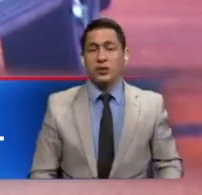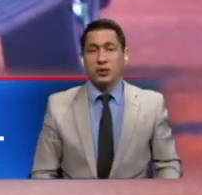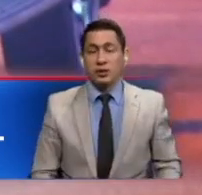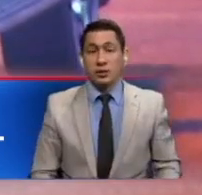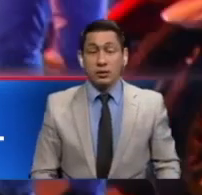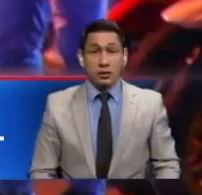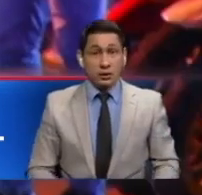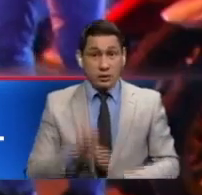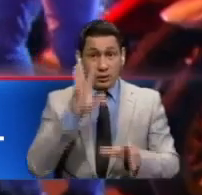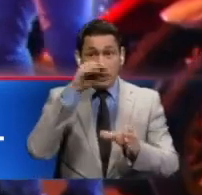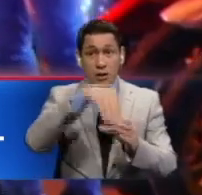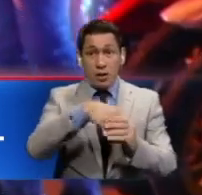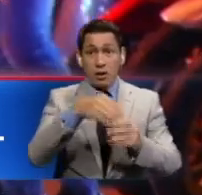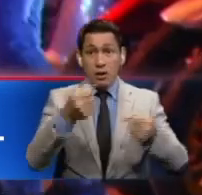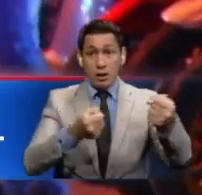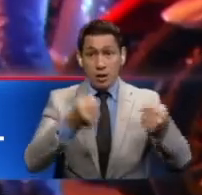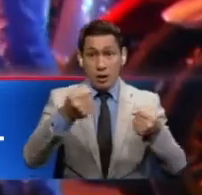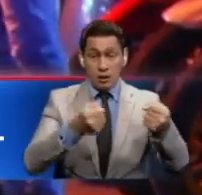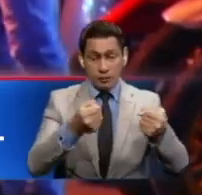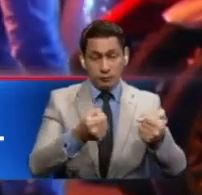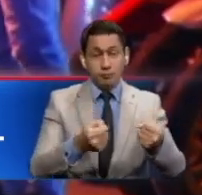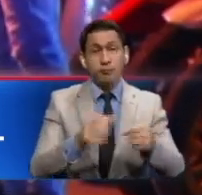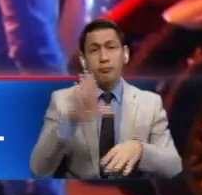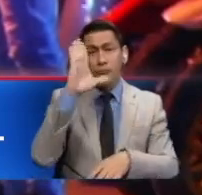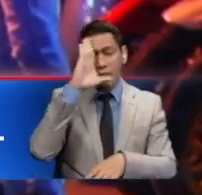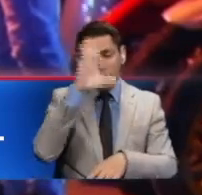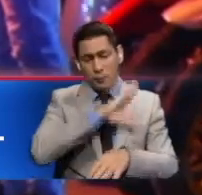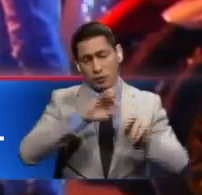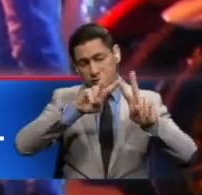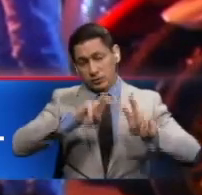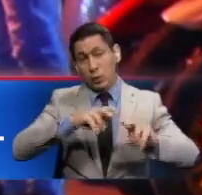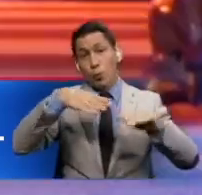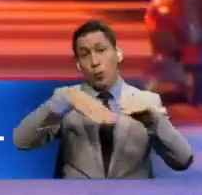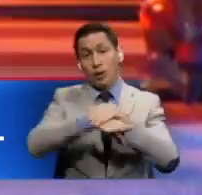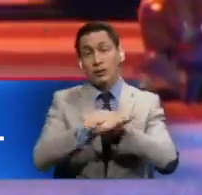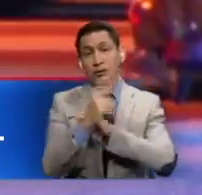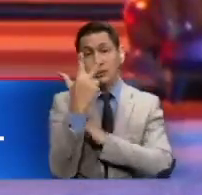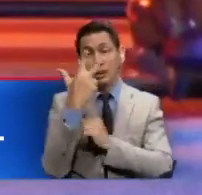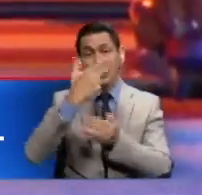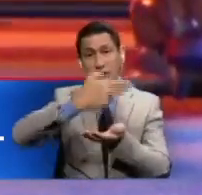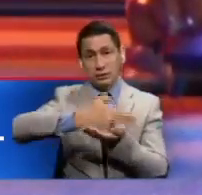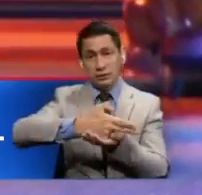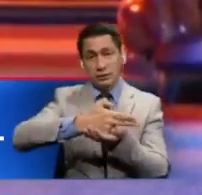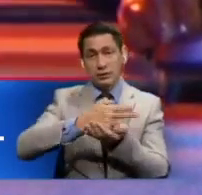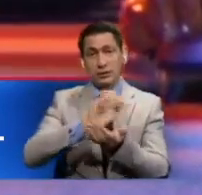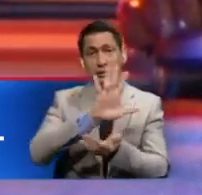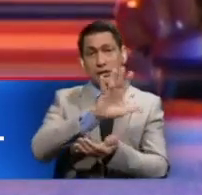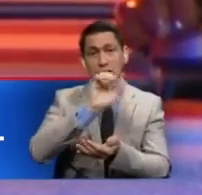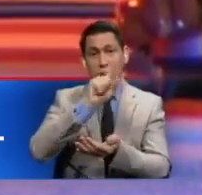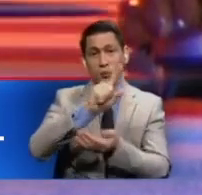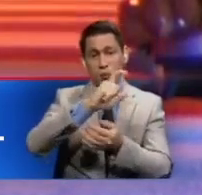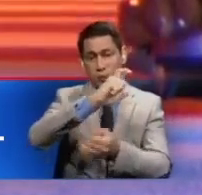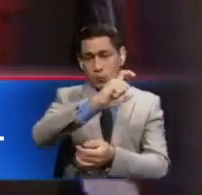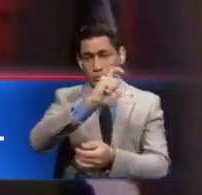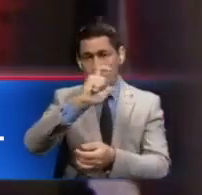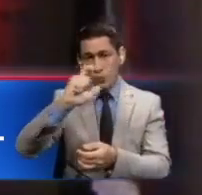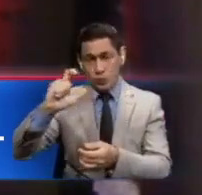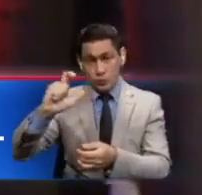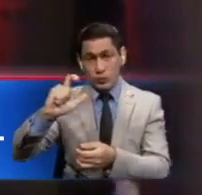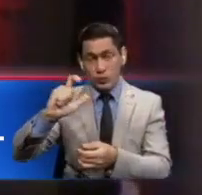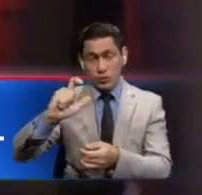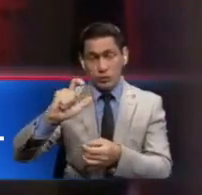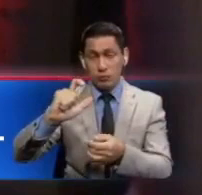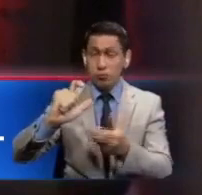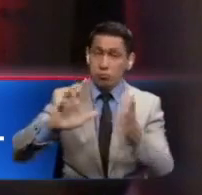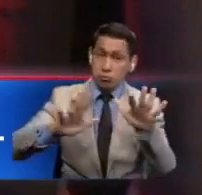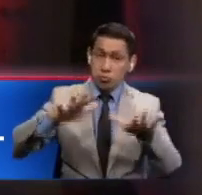la camioneta de las víctimas, la policía encontró 3 pistolas con 51 cartuchos de diverso calibre, por lo